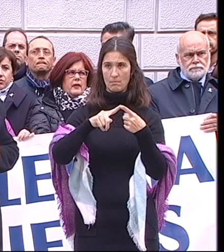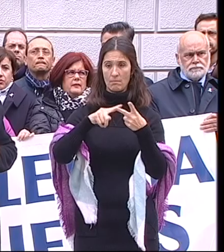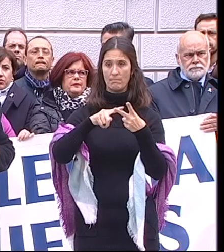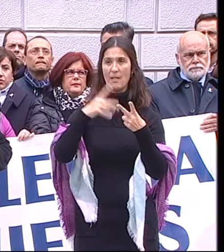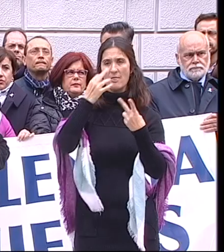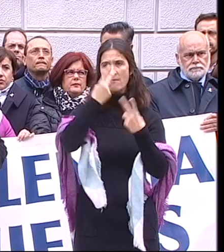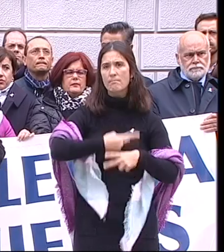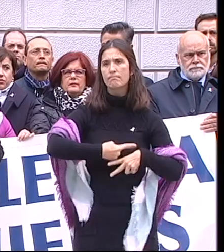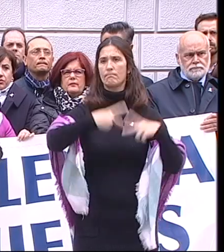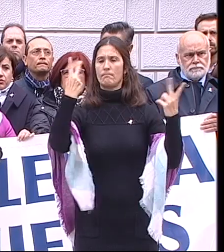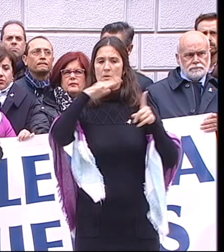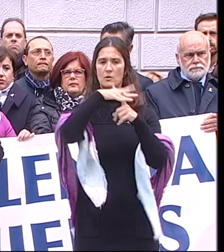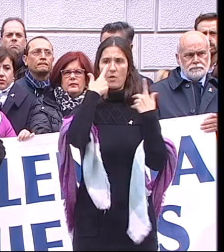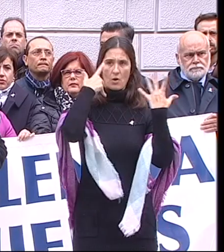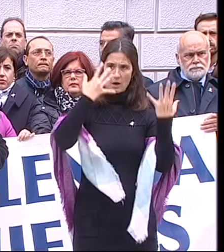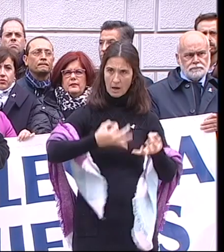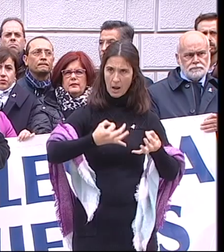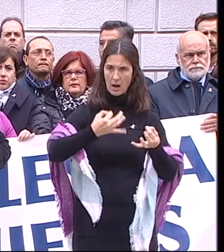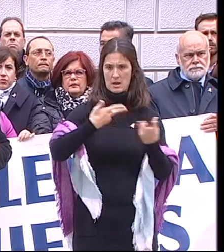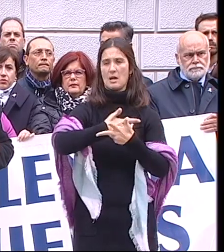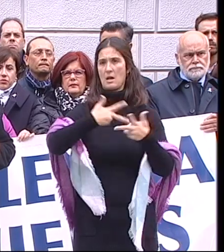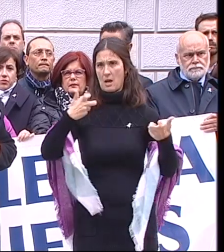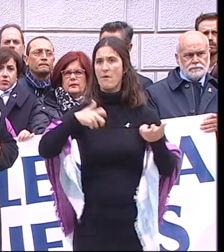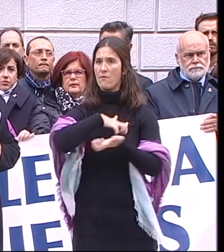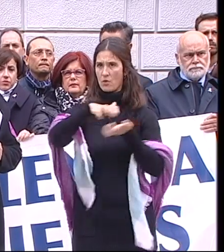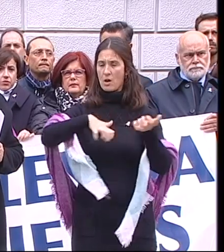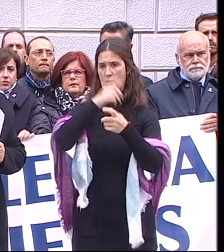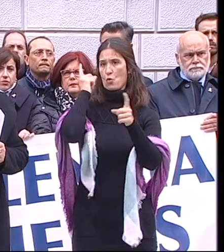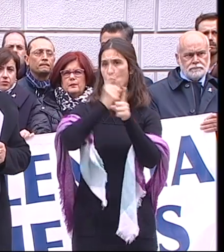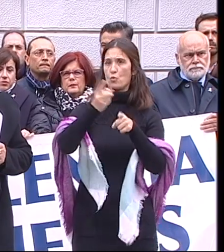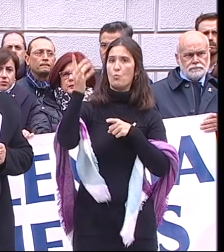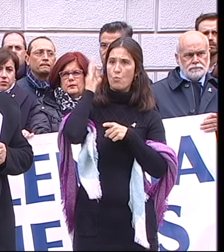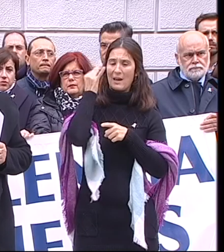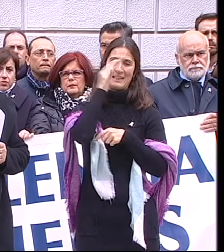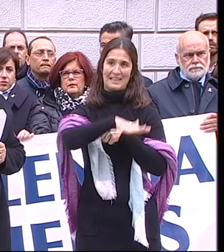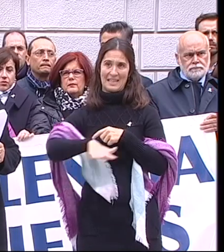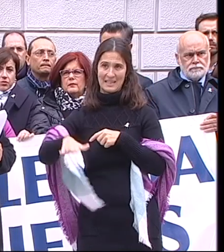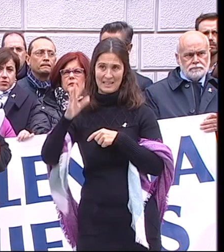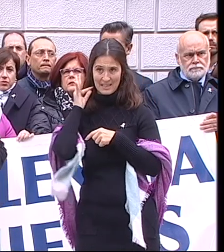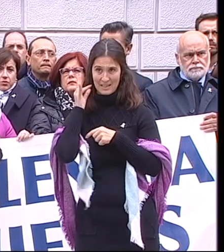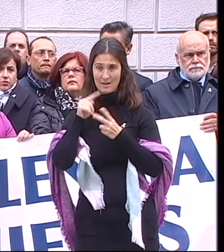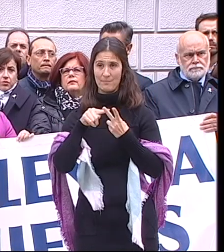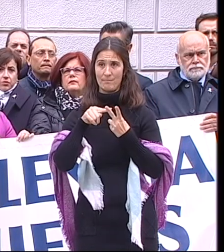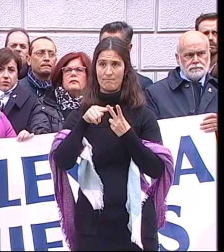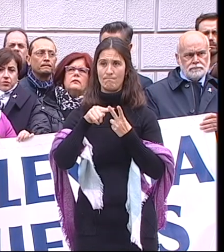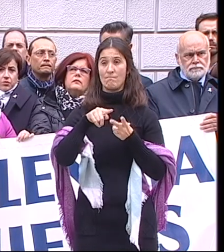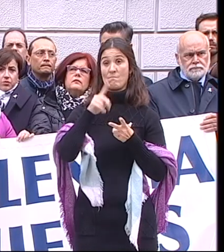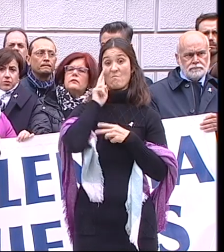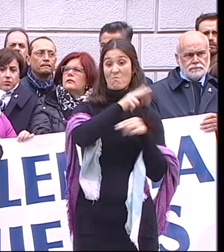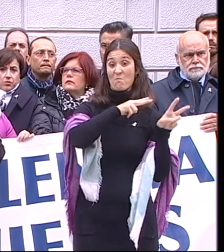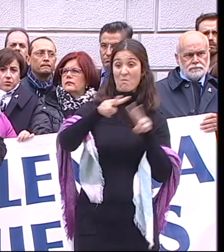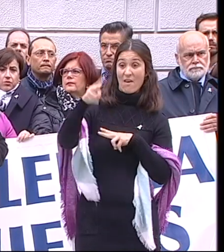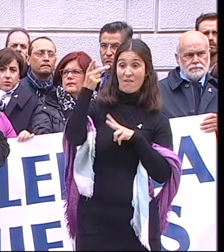Hacer visible la realidad y la gravedad de la violencia contra las mujeres y las niñas. Considerar la